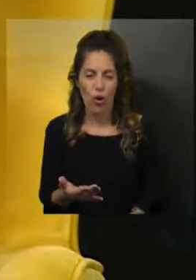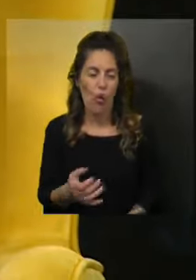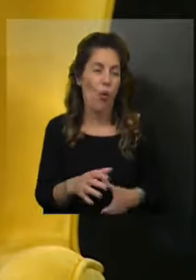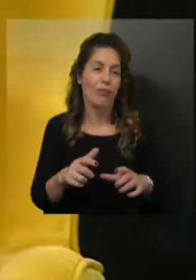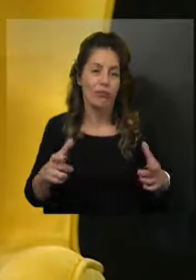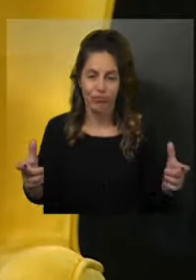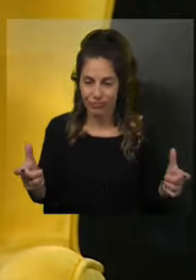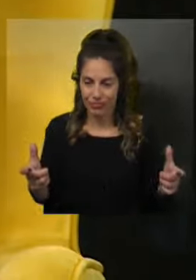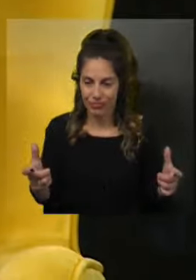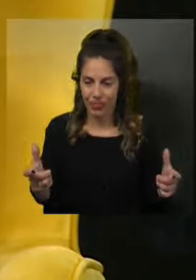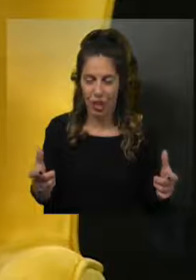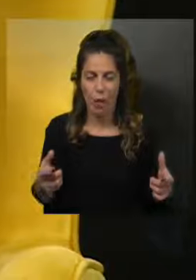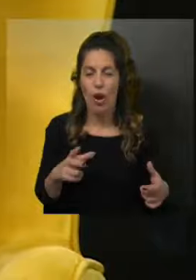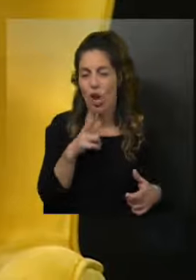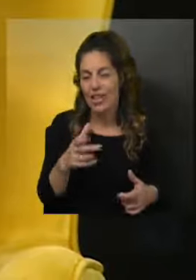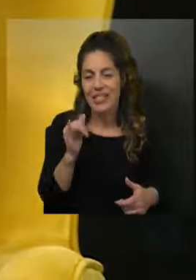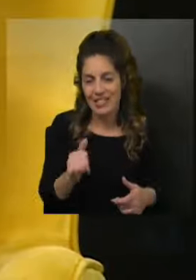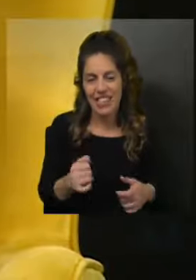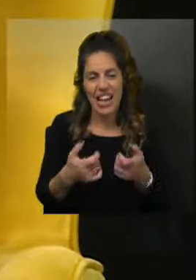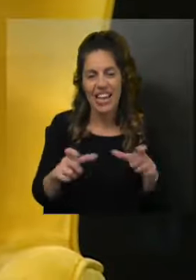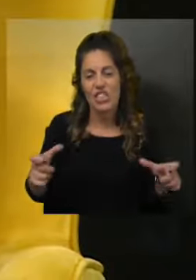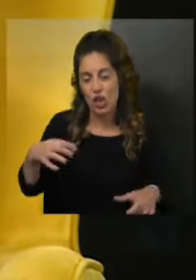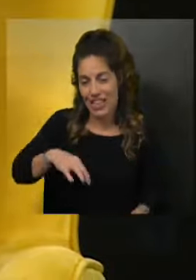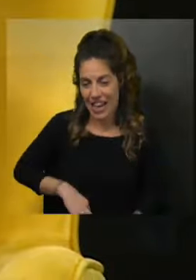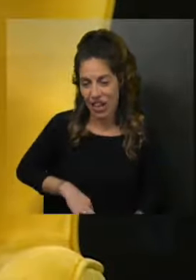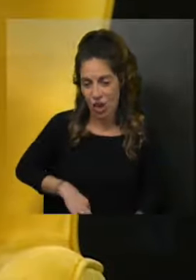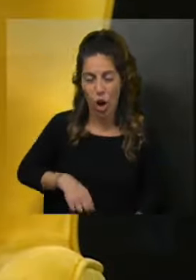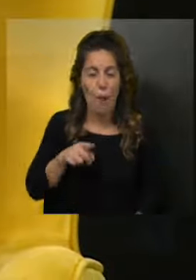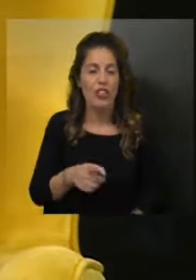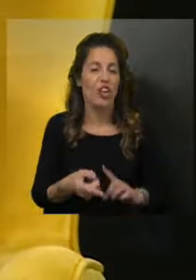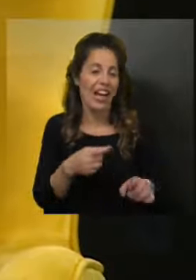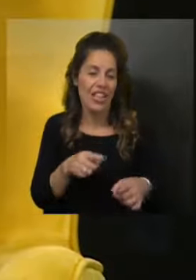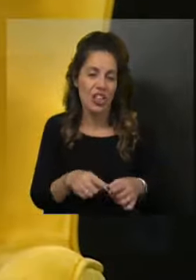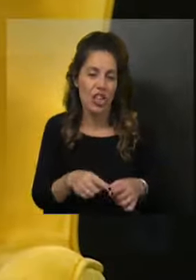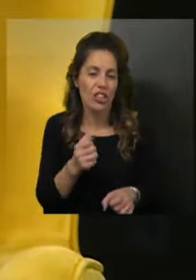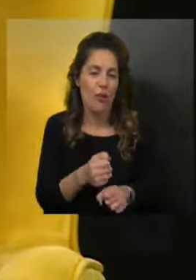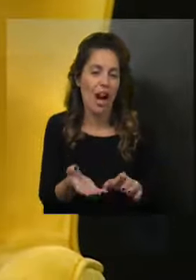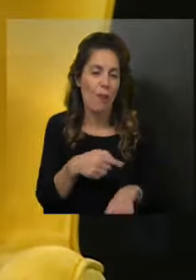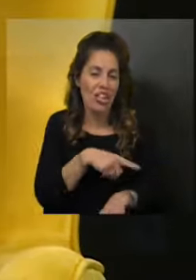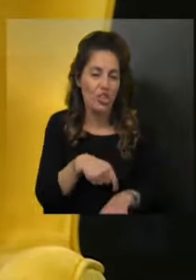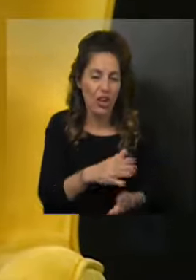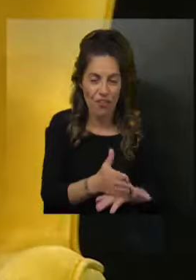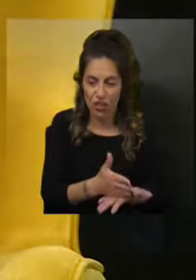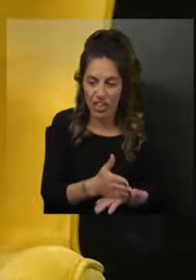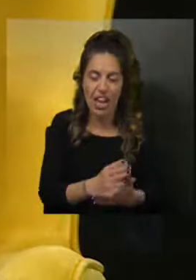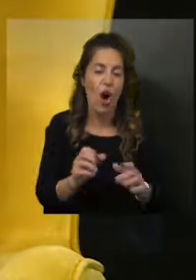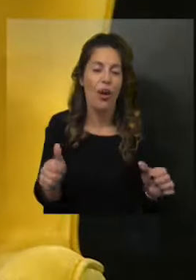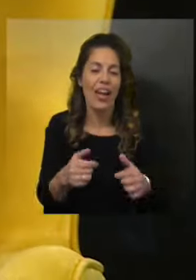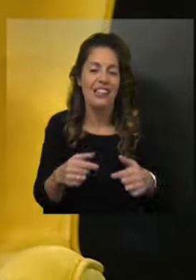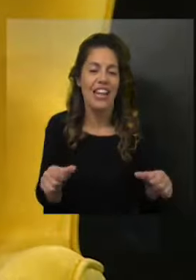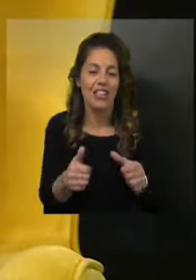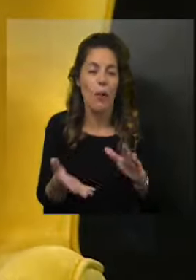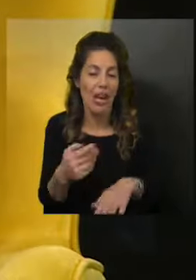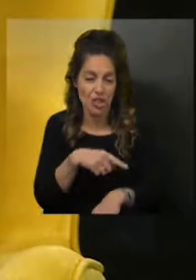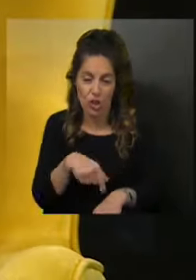crecimiento digamos porque lo que dicen es bueno sí creció el salario sí pero si eso tiene que ver con que trabajan más horas en fronteras o con que hacen otras actividades más